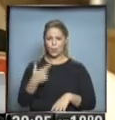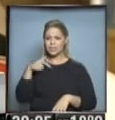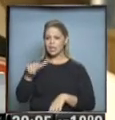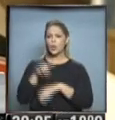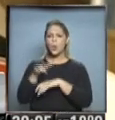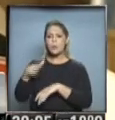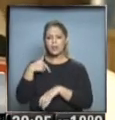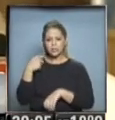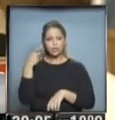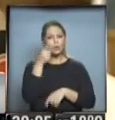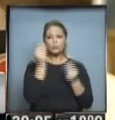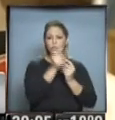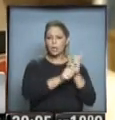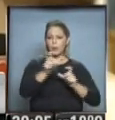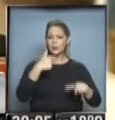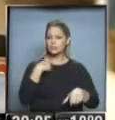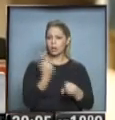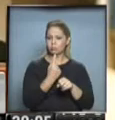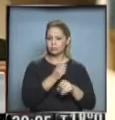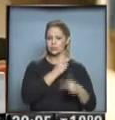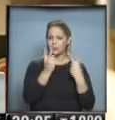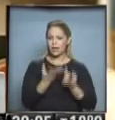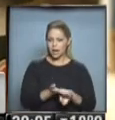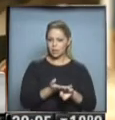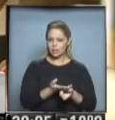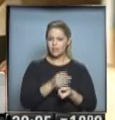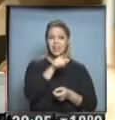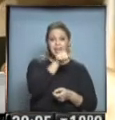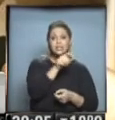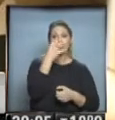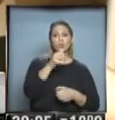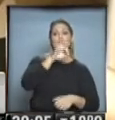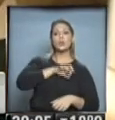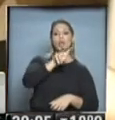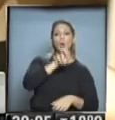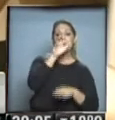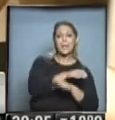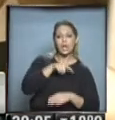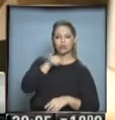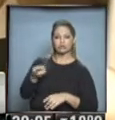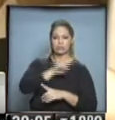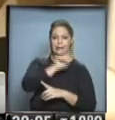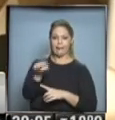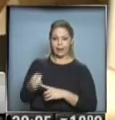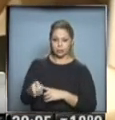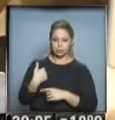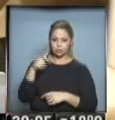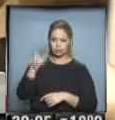miles de pasajeros, de los cuales en su mayoría cobran muchísimo menos que cualquiera de